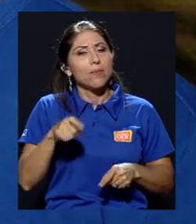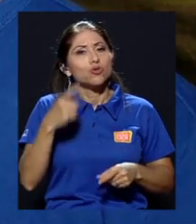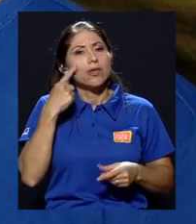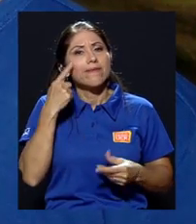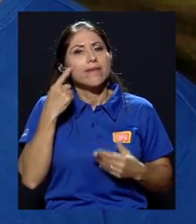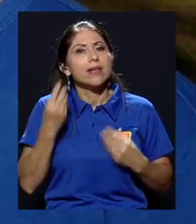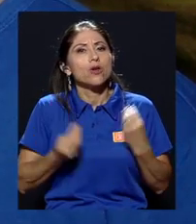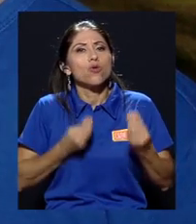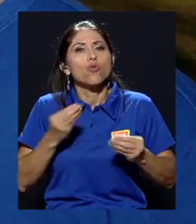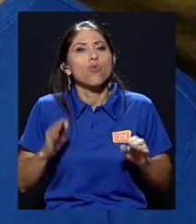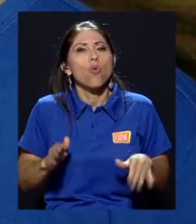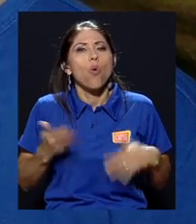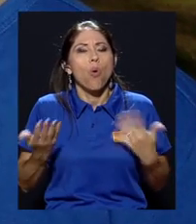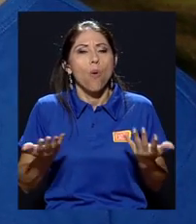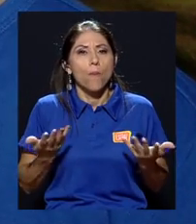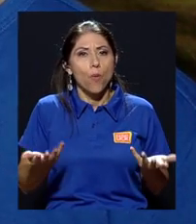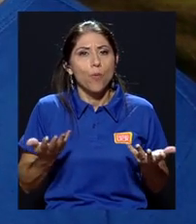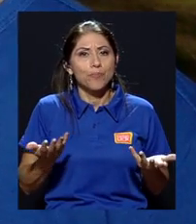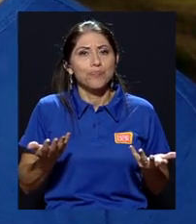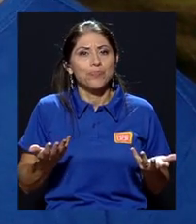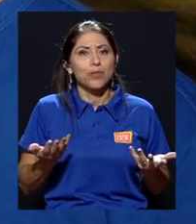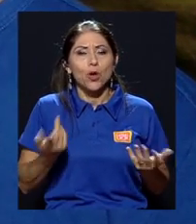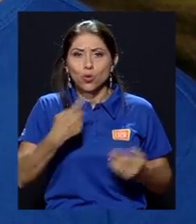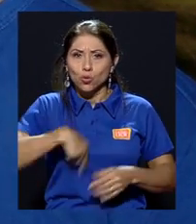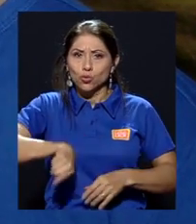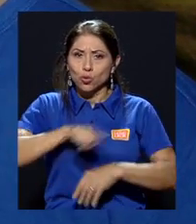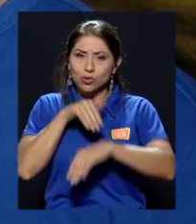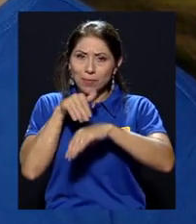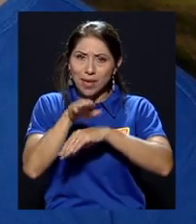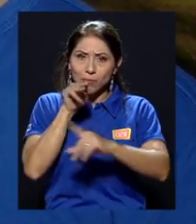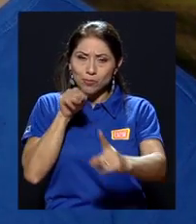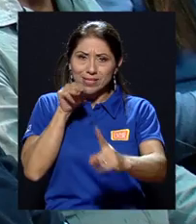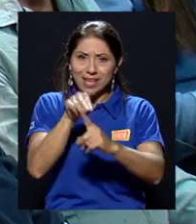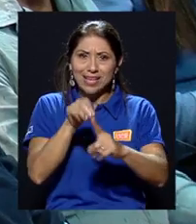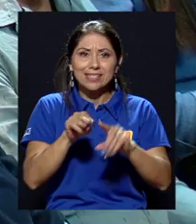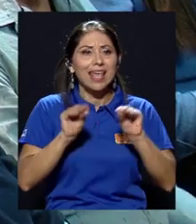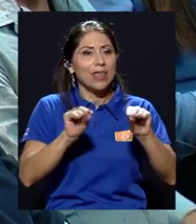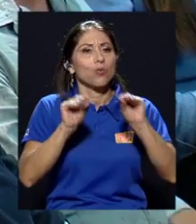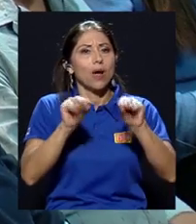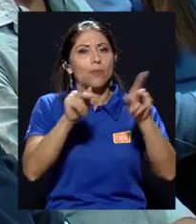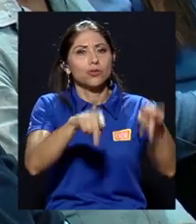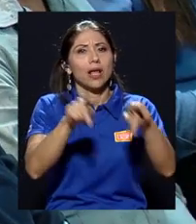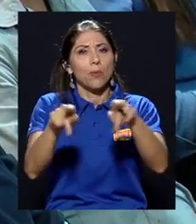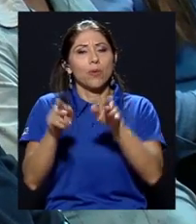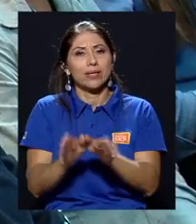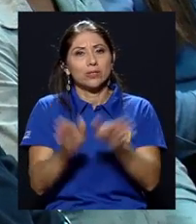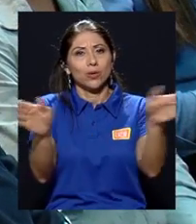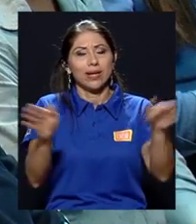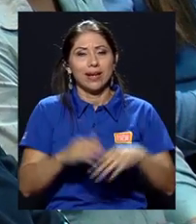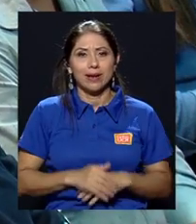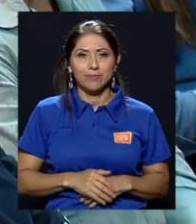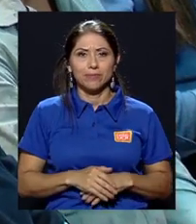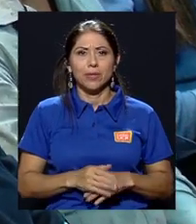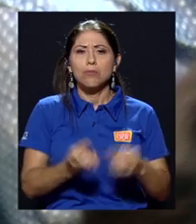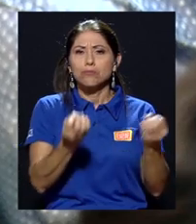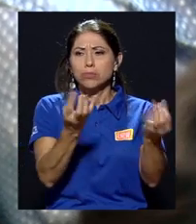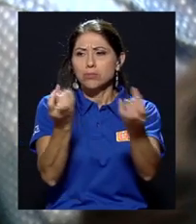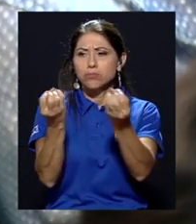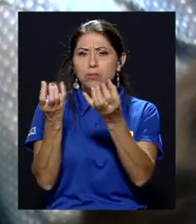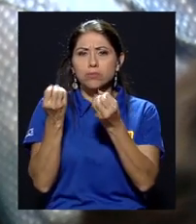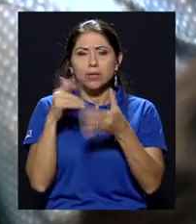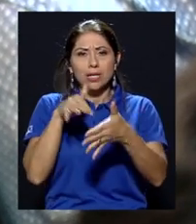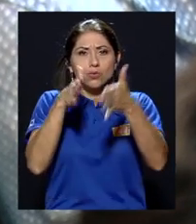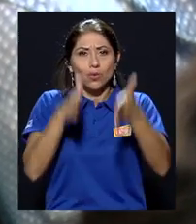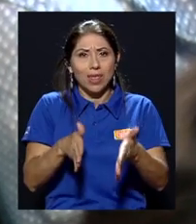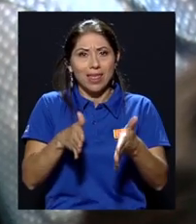manera también mandamos mensajes y educamos en general a la población. Decenas de estudiantes de